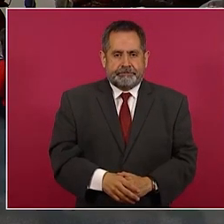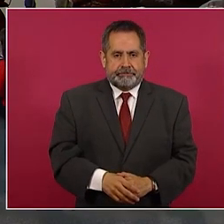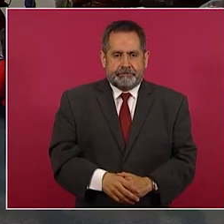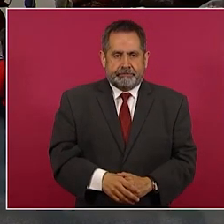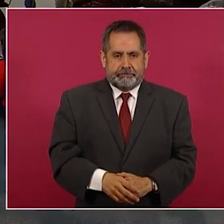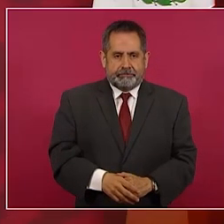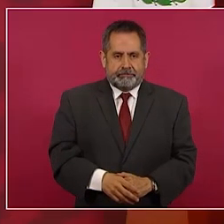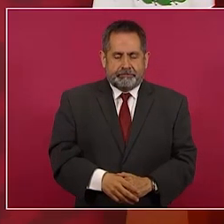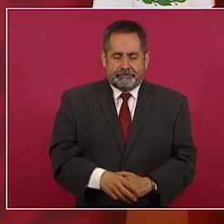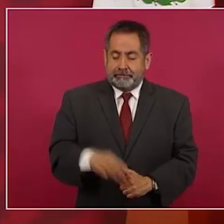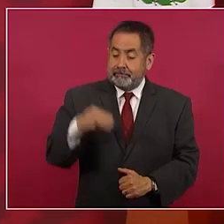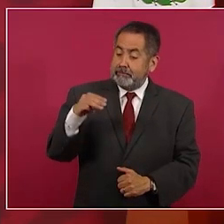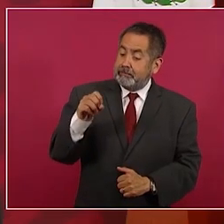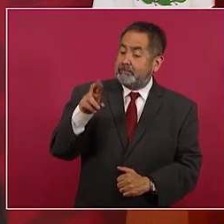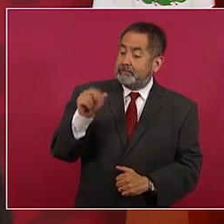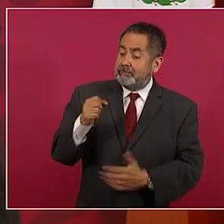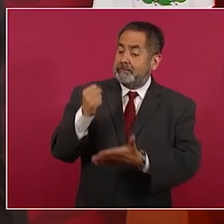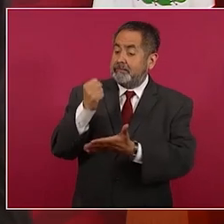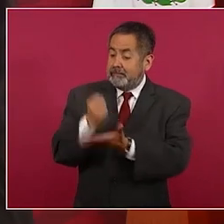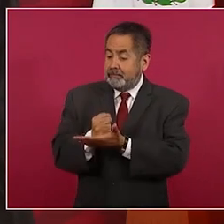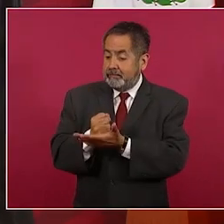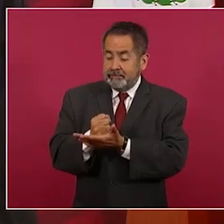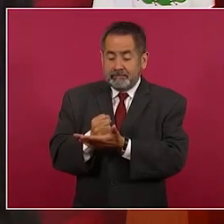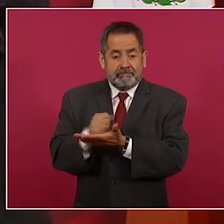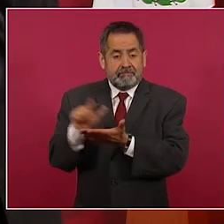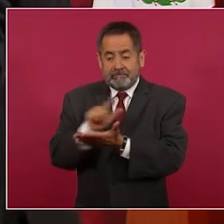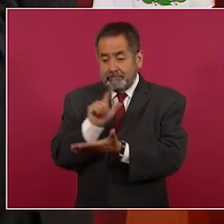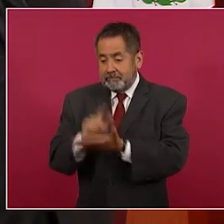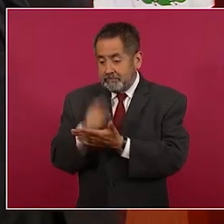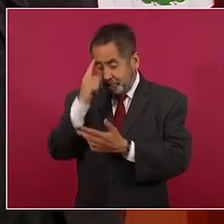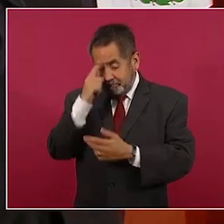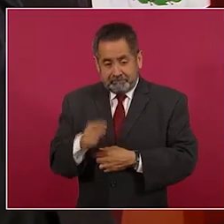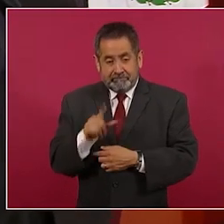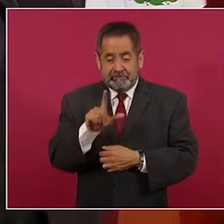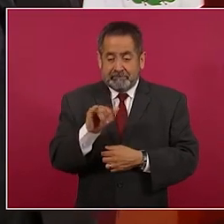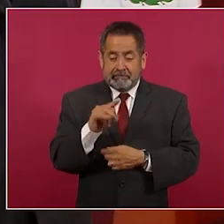Morena aprobó un monopolio estatal para robar el litio de México